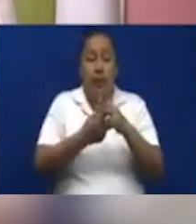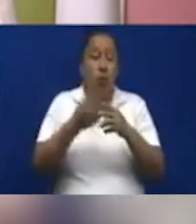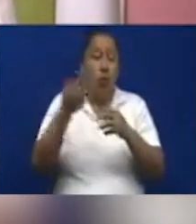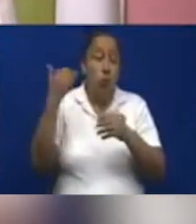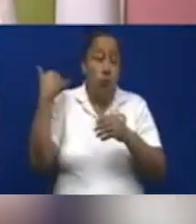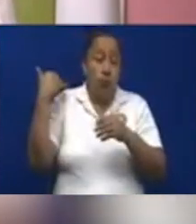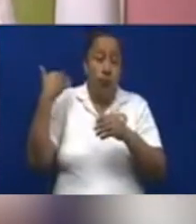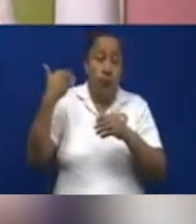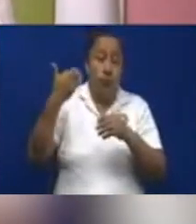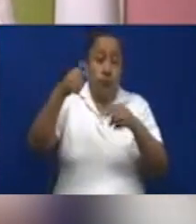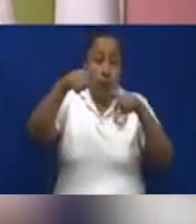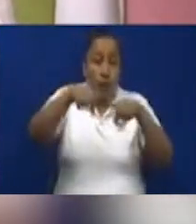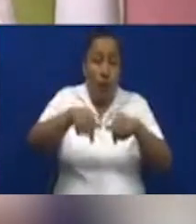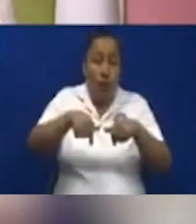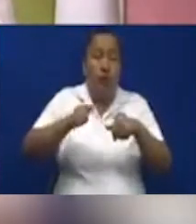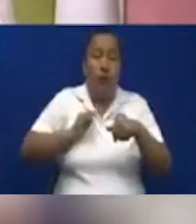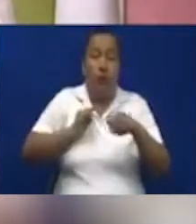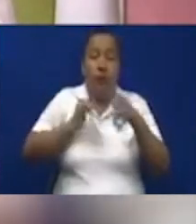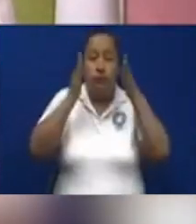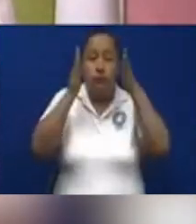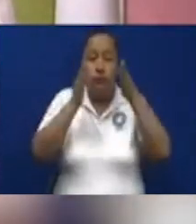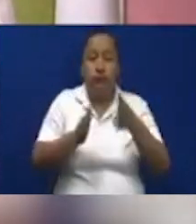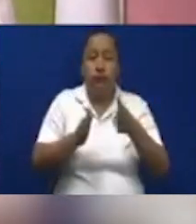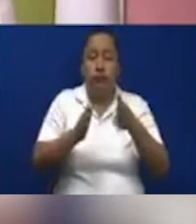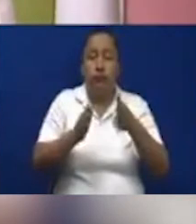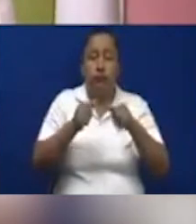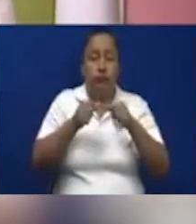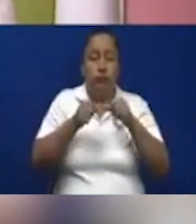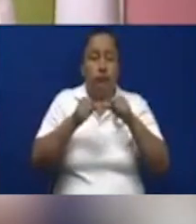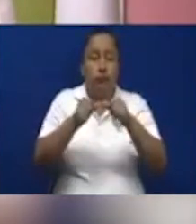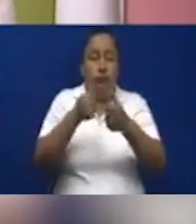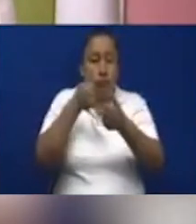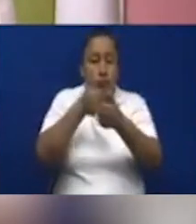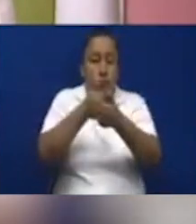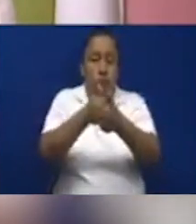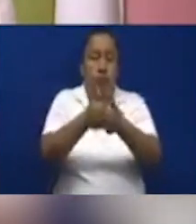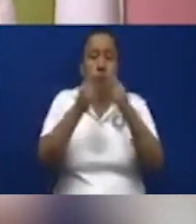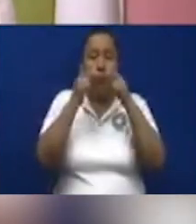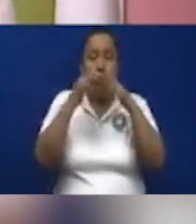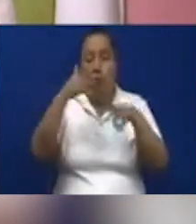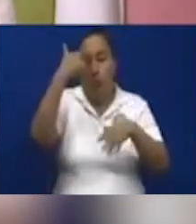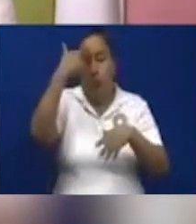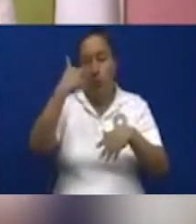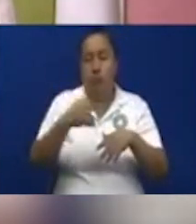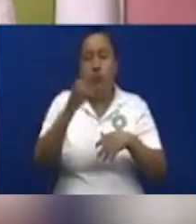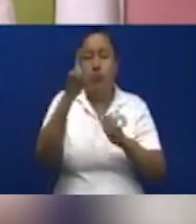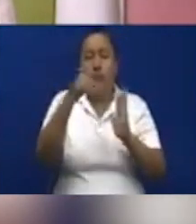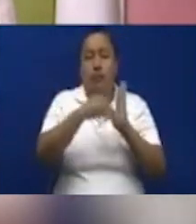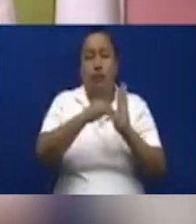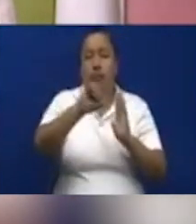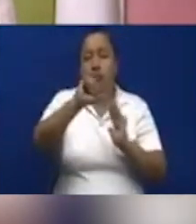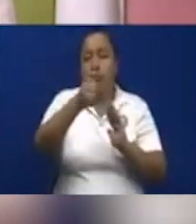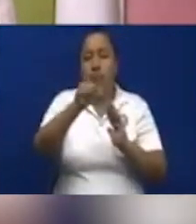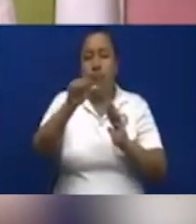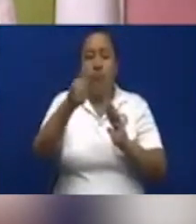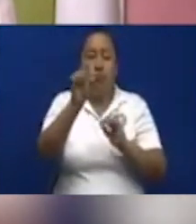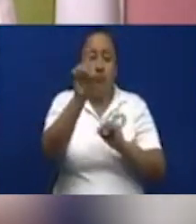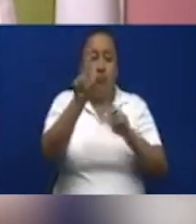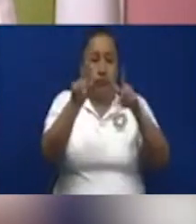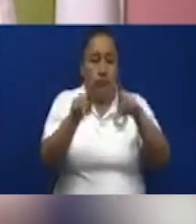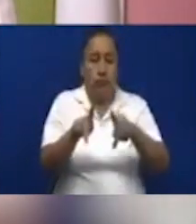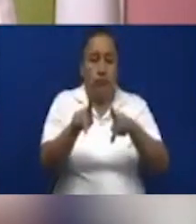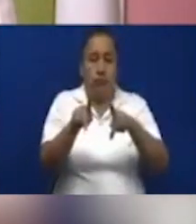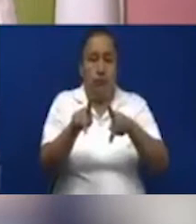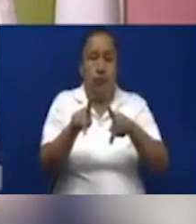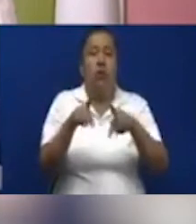día de hoy, hemos atendido y dado seguimiento responsable y cuidadoso a 1.661 personas